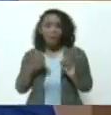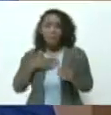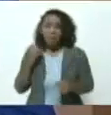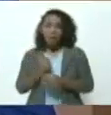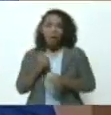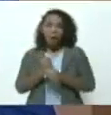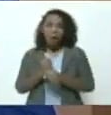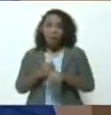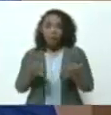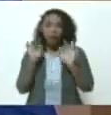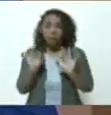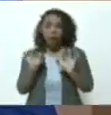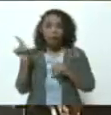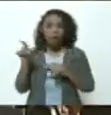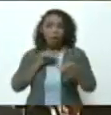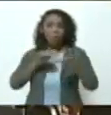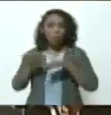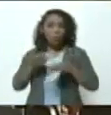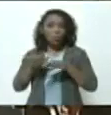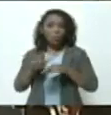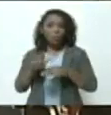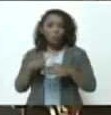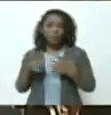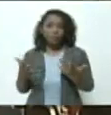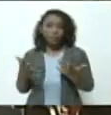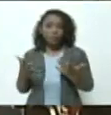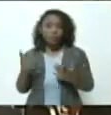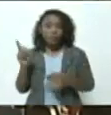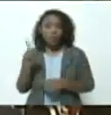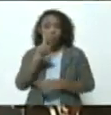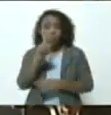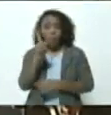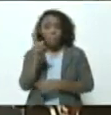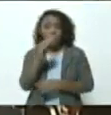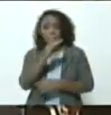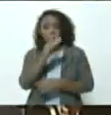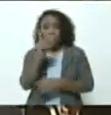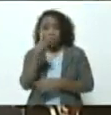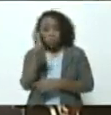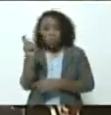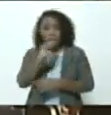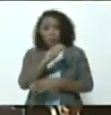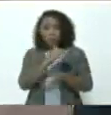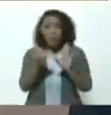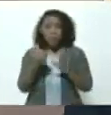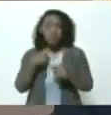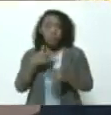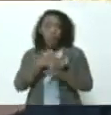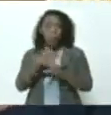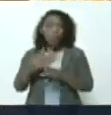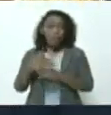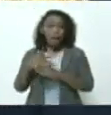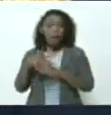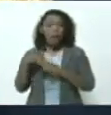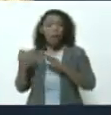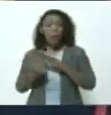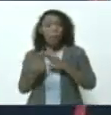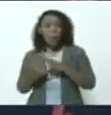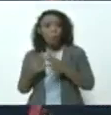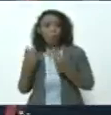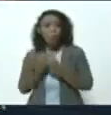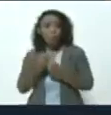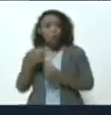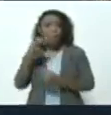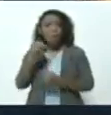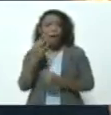fue esencialmente en Tinaquillo y fue un mes y medio conviviendo. Yo compartía cuarto con Mariño, que